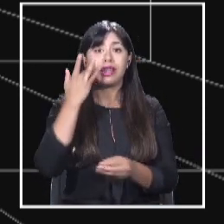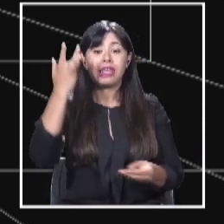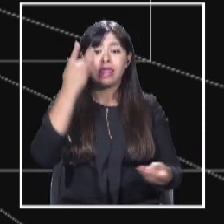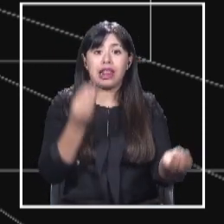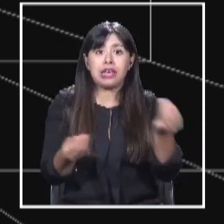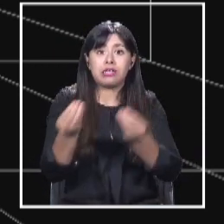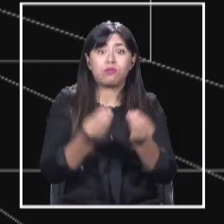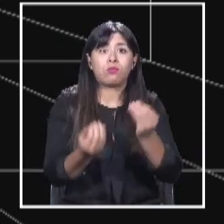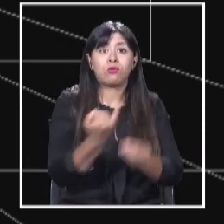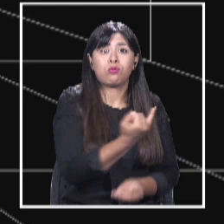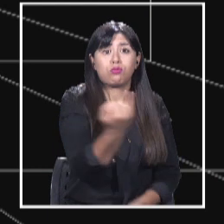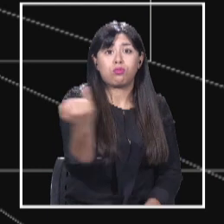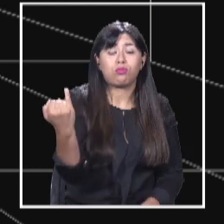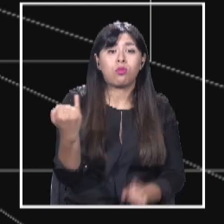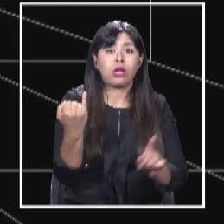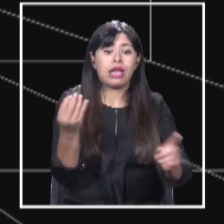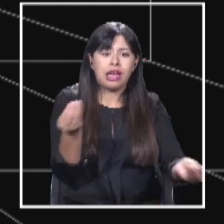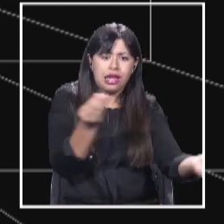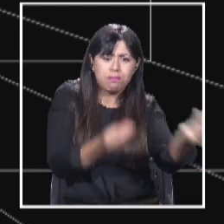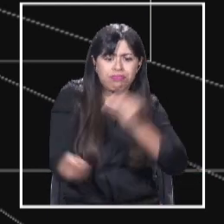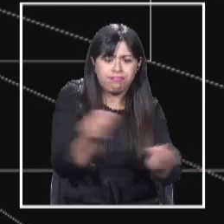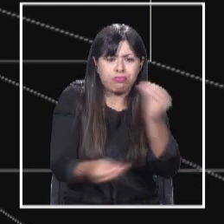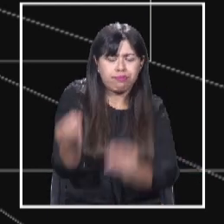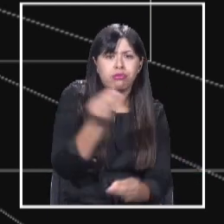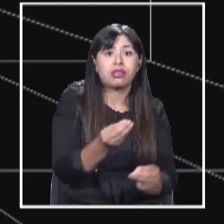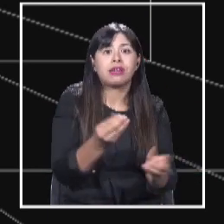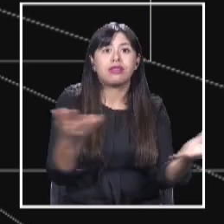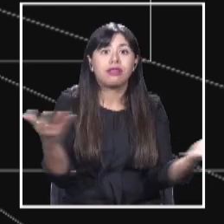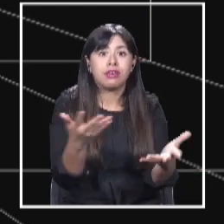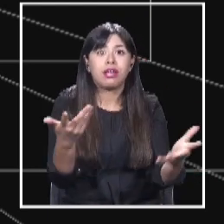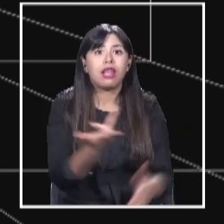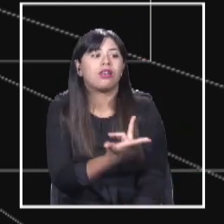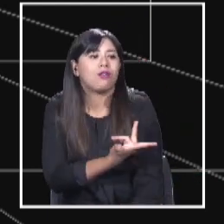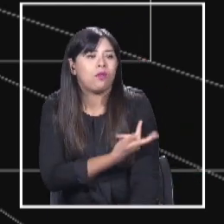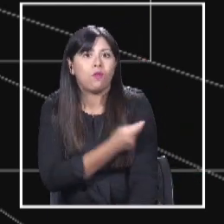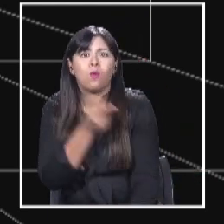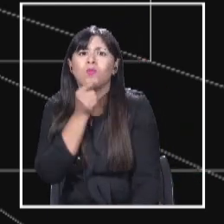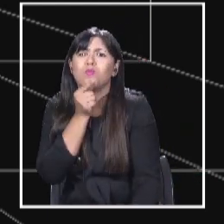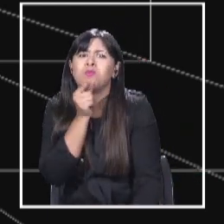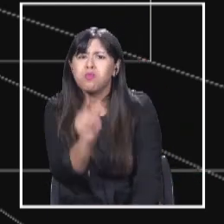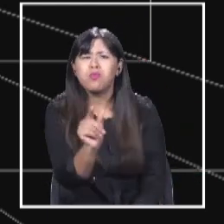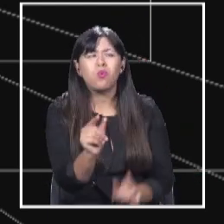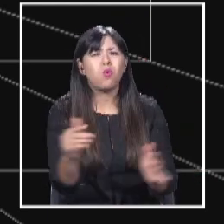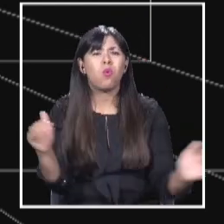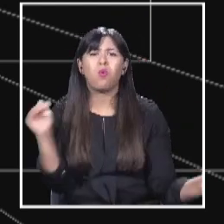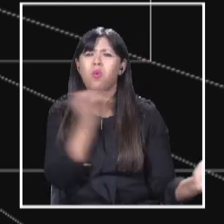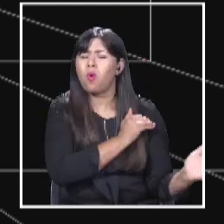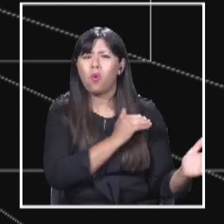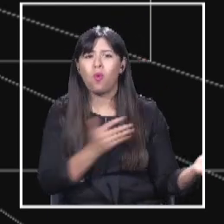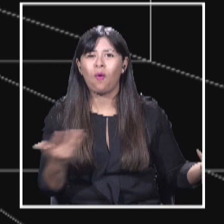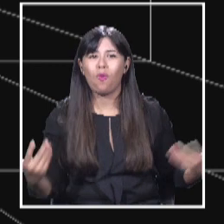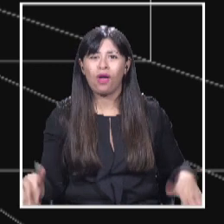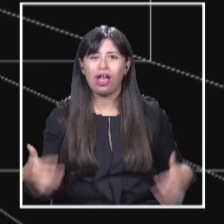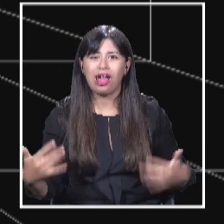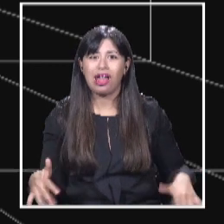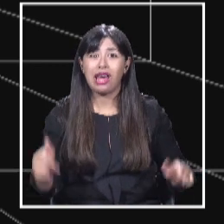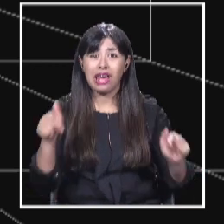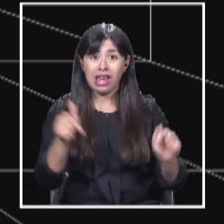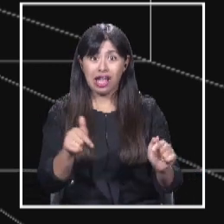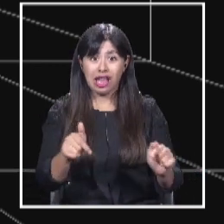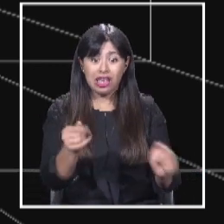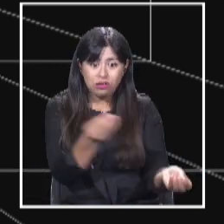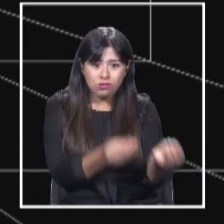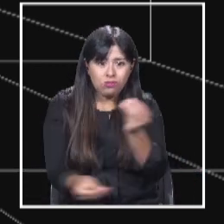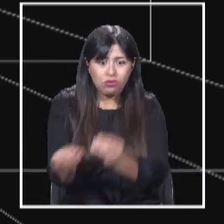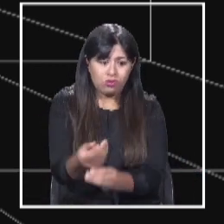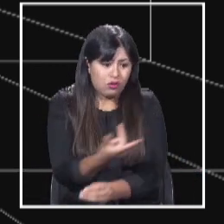inteligencias individuales, llegar a producir una vacuna en un tiempo pasmosamente corto. De tal manera que ese